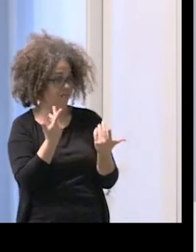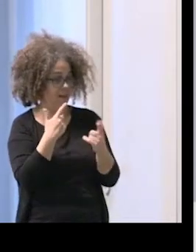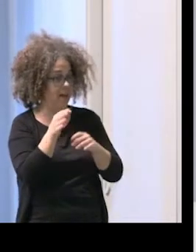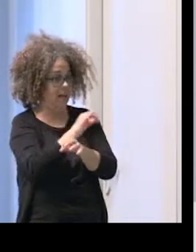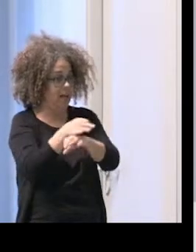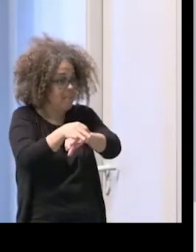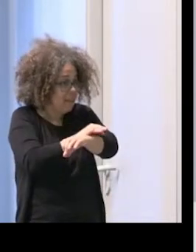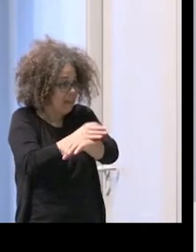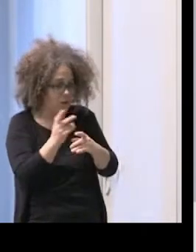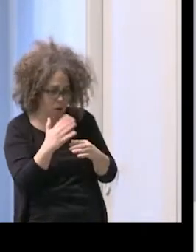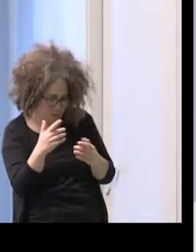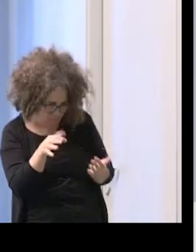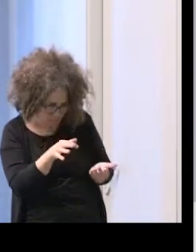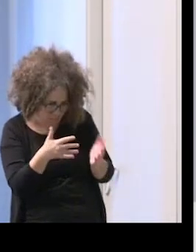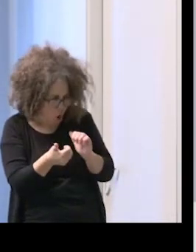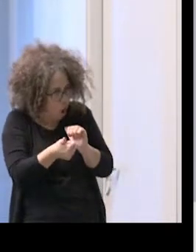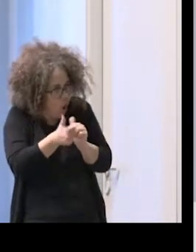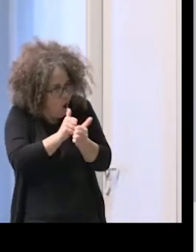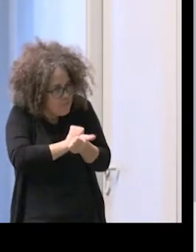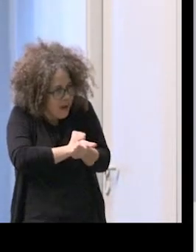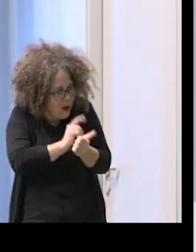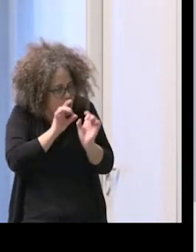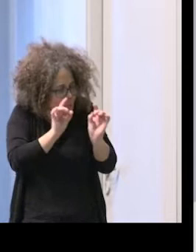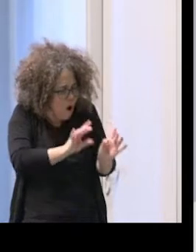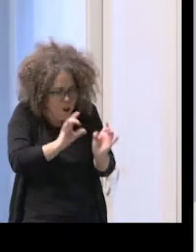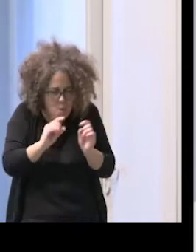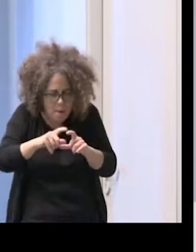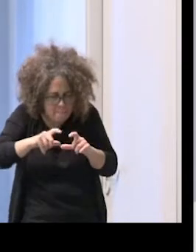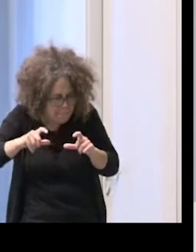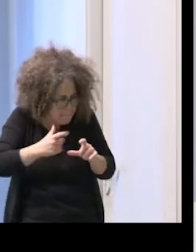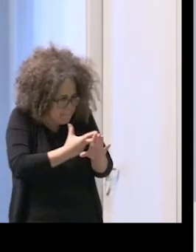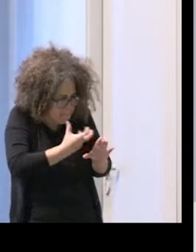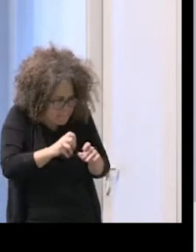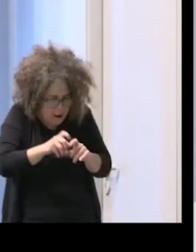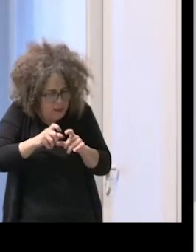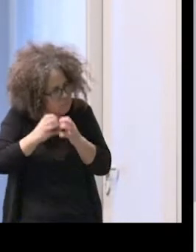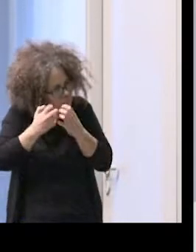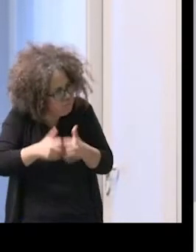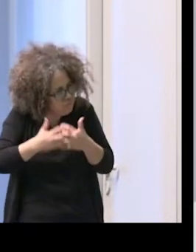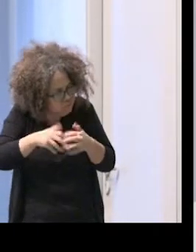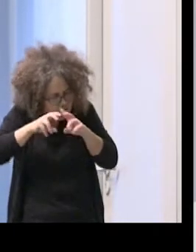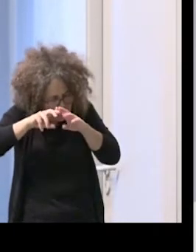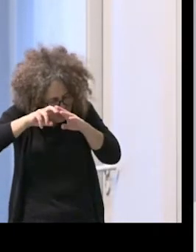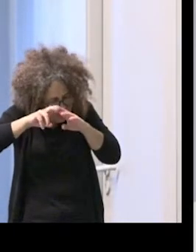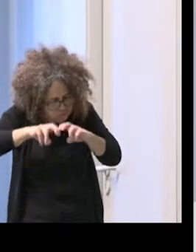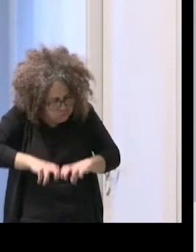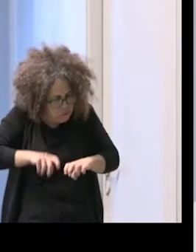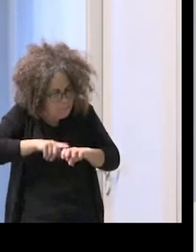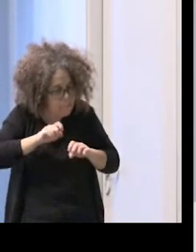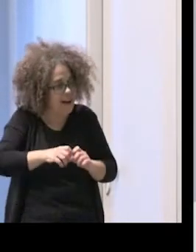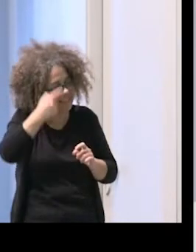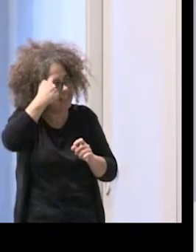disociar y crear condiciones en el cultivo que nos permitieron expandir y crecer una población